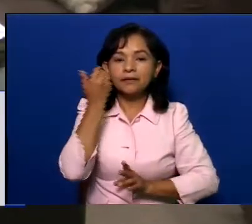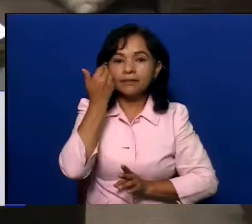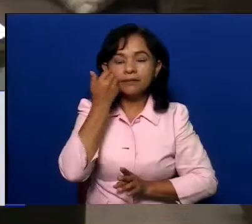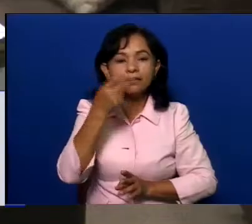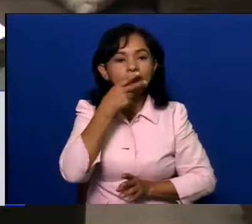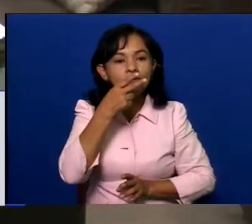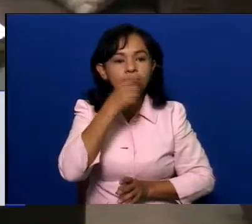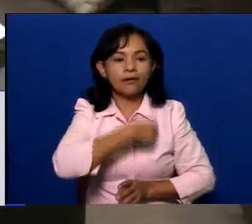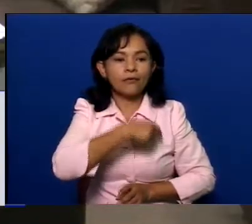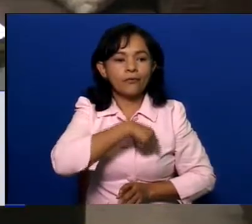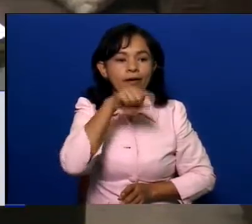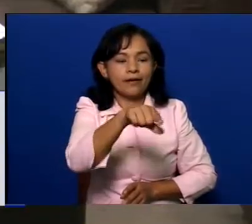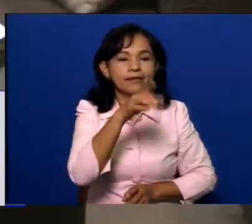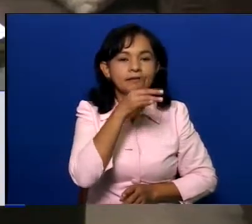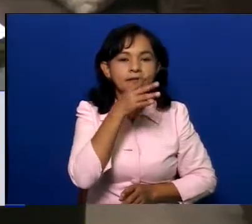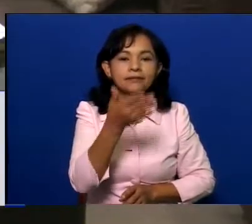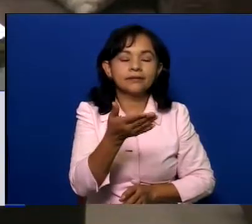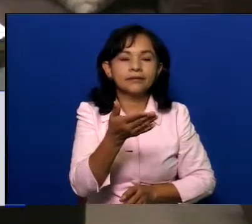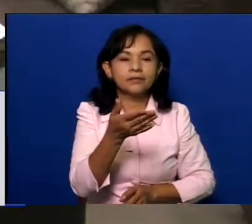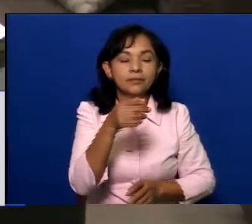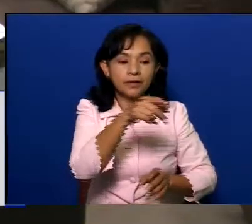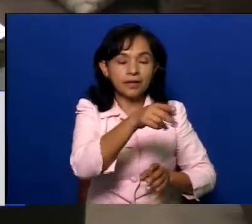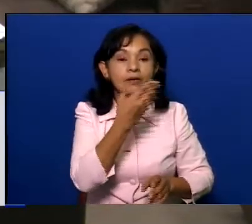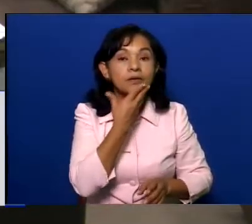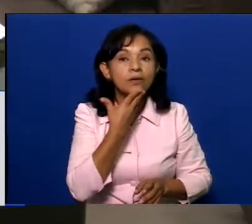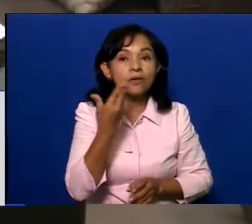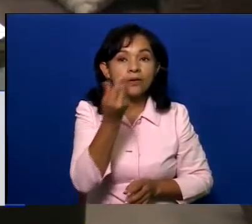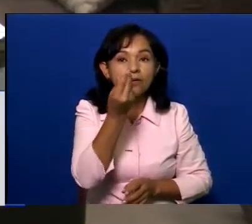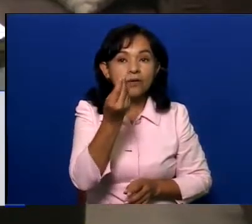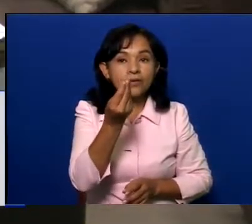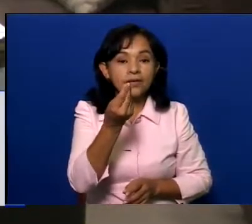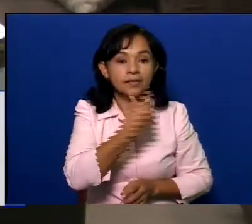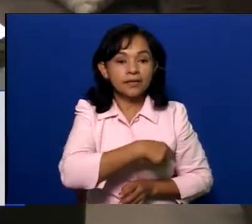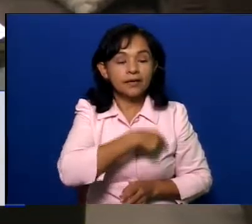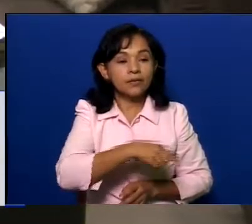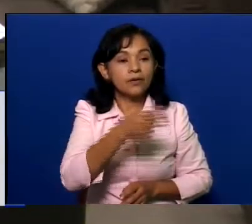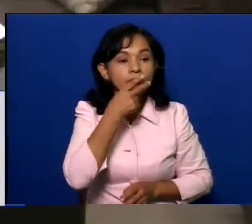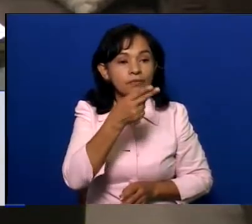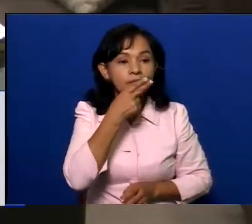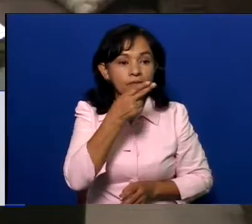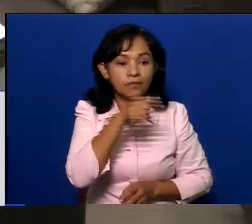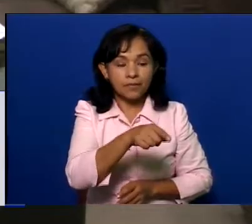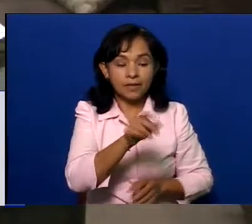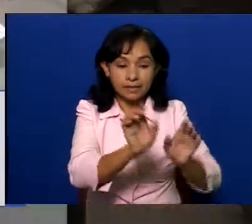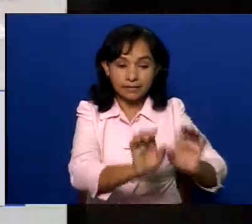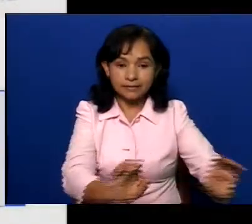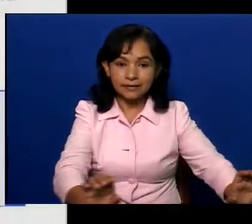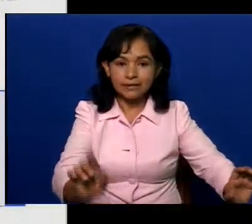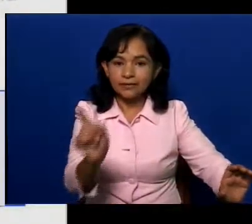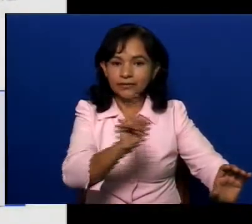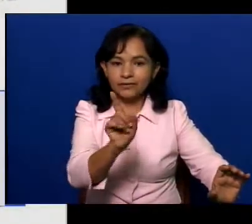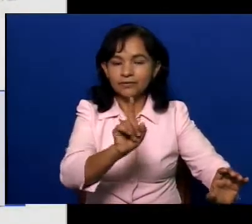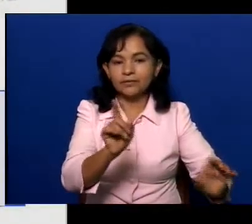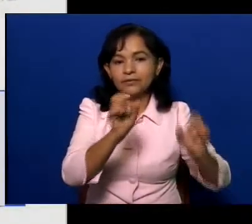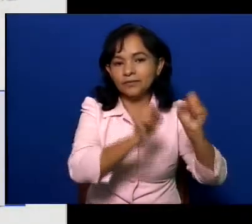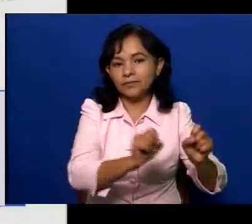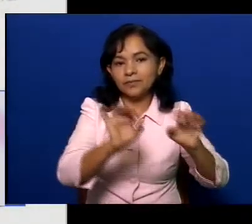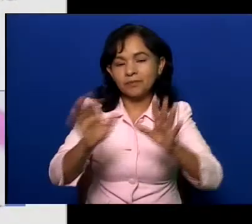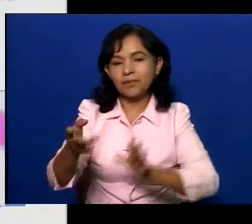para ayudarnos todos en función de un problema tan importante como es el que sufre la familia cuando hay